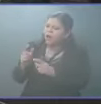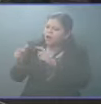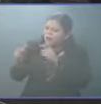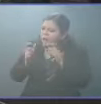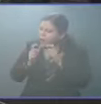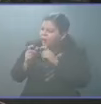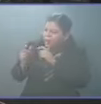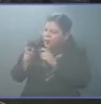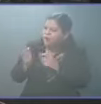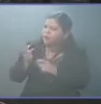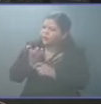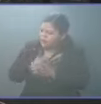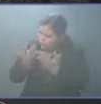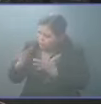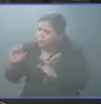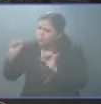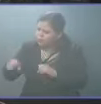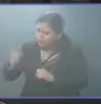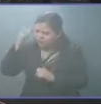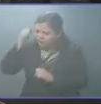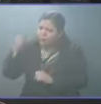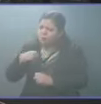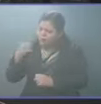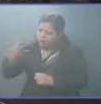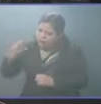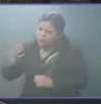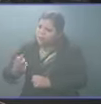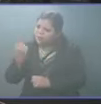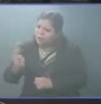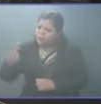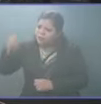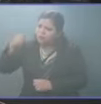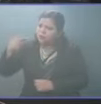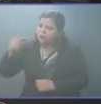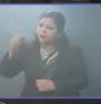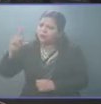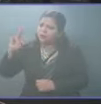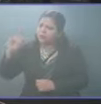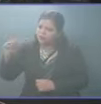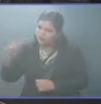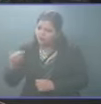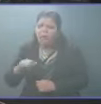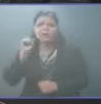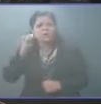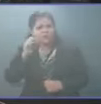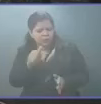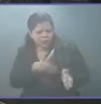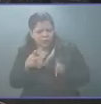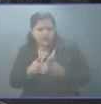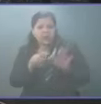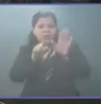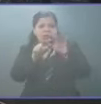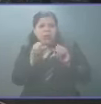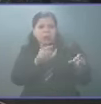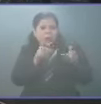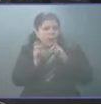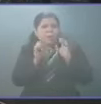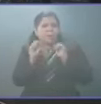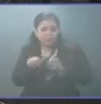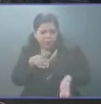visitar a un gerontólogo o a un geriatra? Fíjese que se puede visitar a partir de los 60 años,